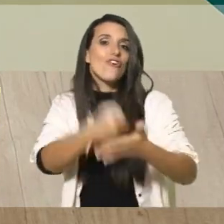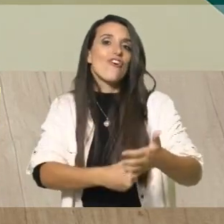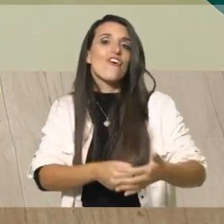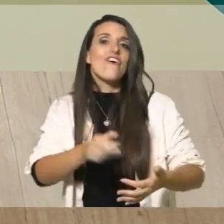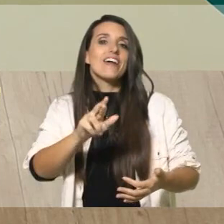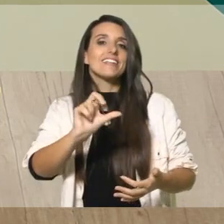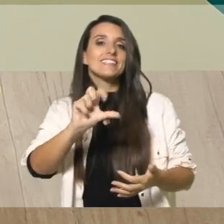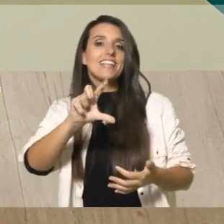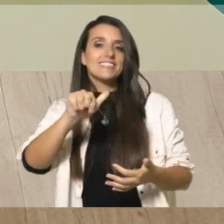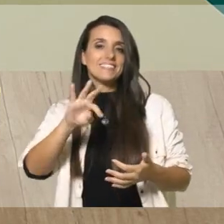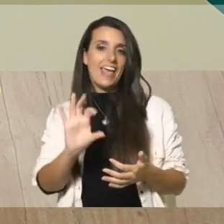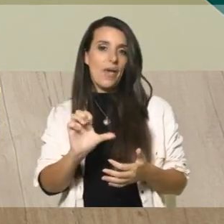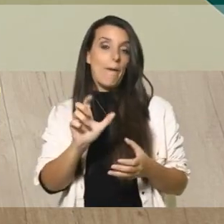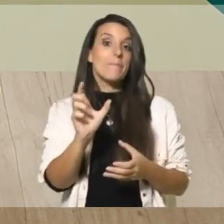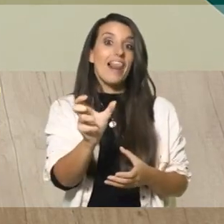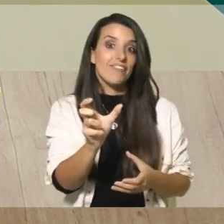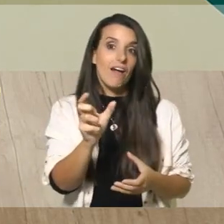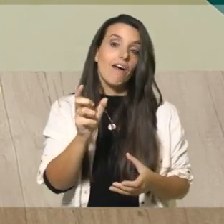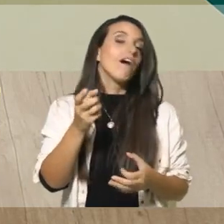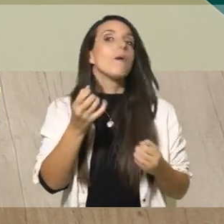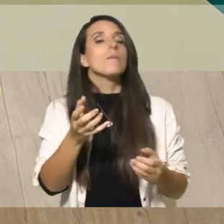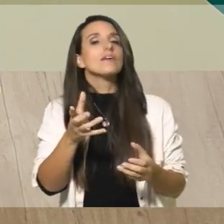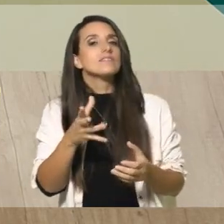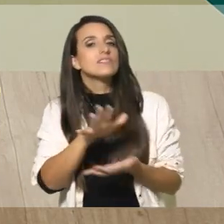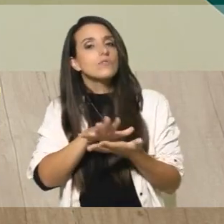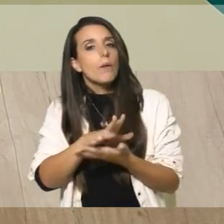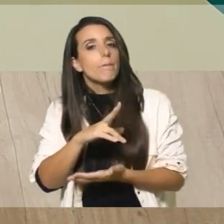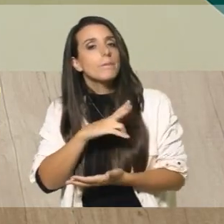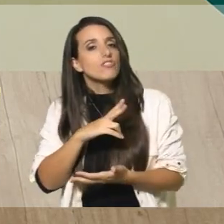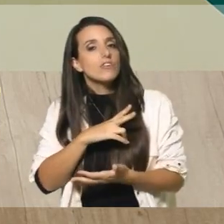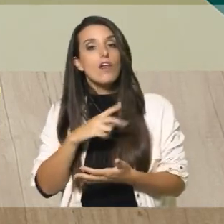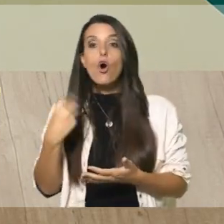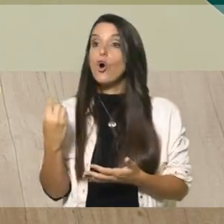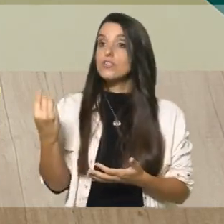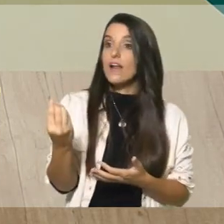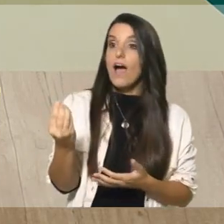Y nace desde situaciones personales junto con Andrea Juanena, que es